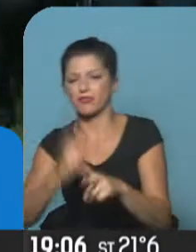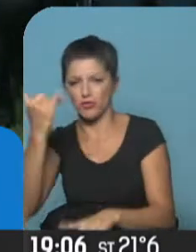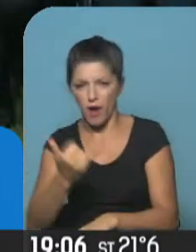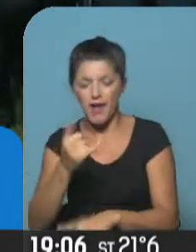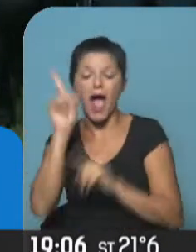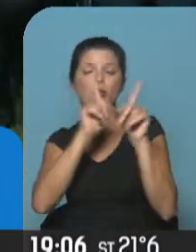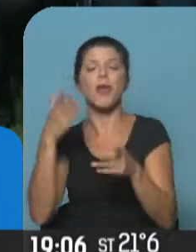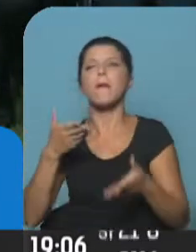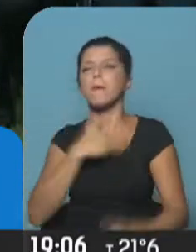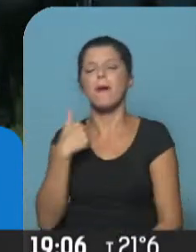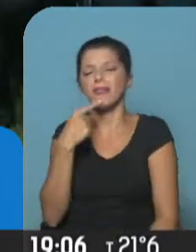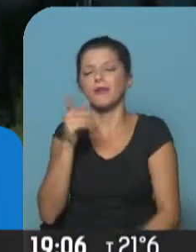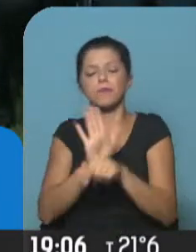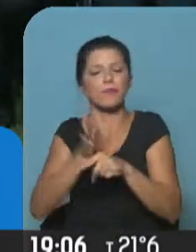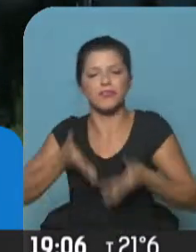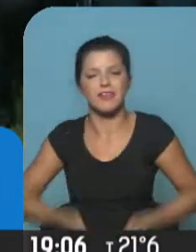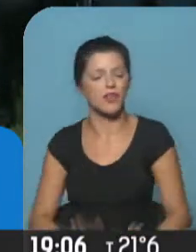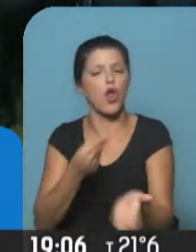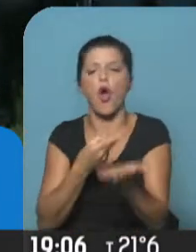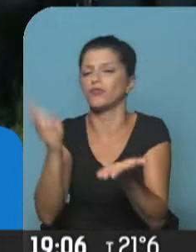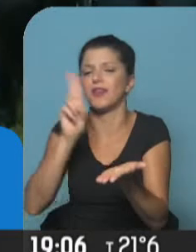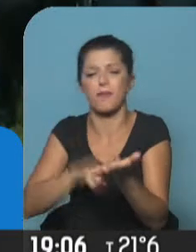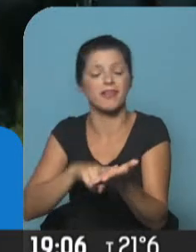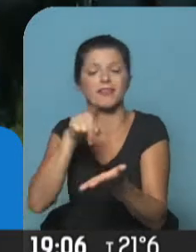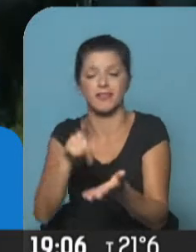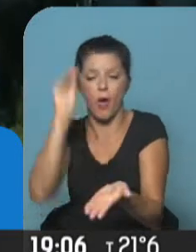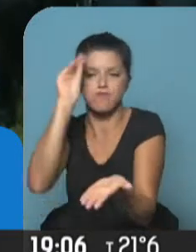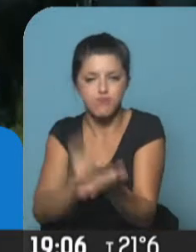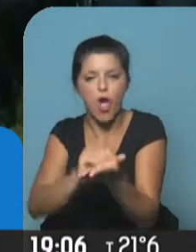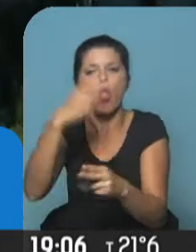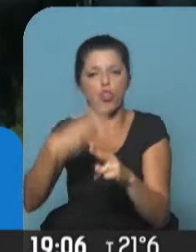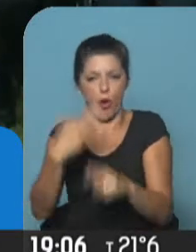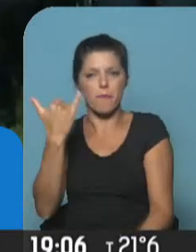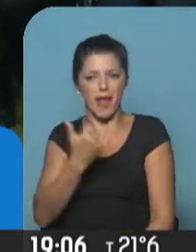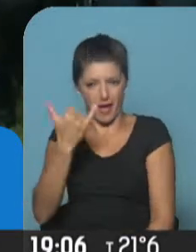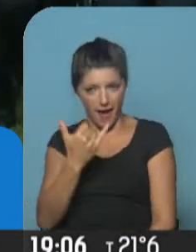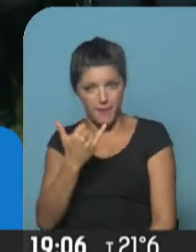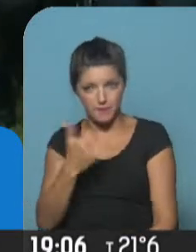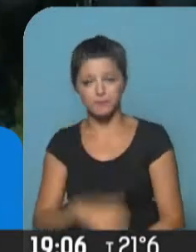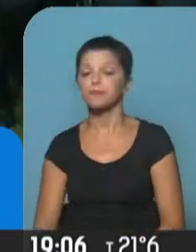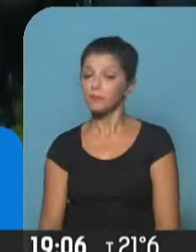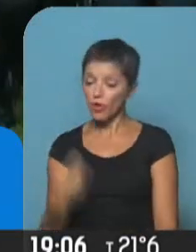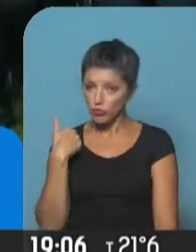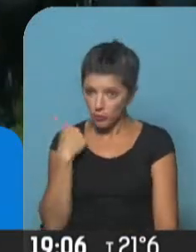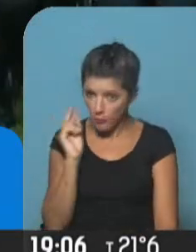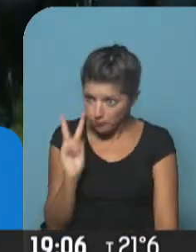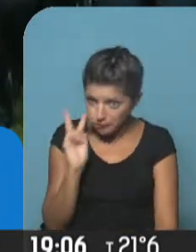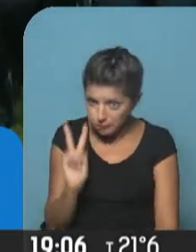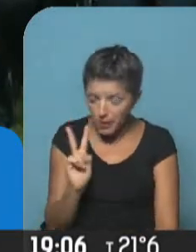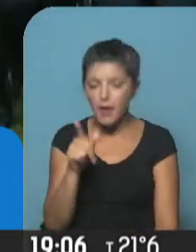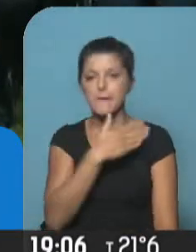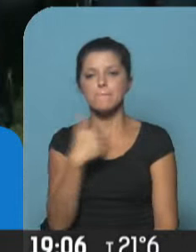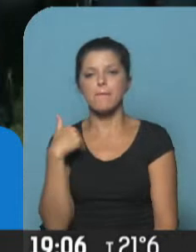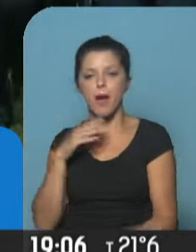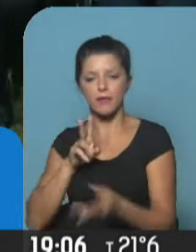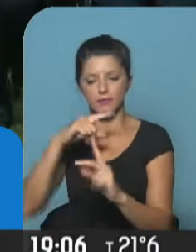le volvieron a poner su nombre. Hemos sido presencial de ese milagro histórico, ver cómo la mamá se